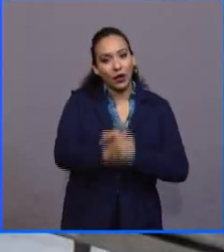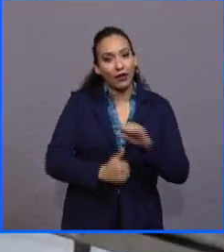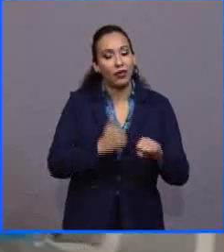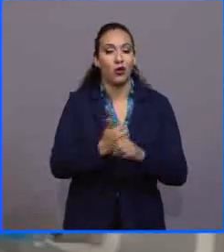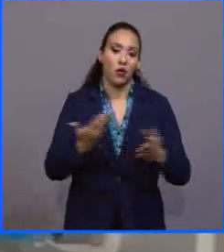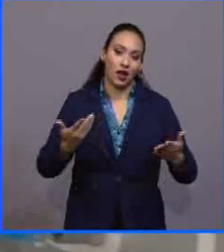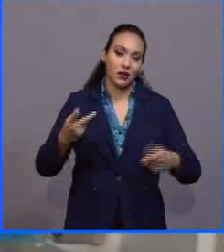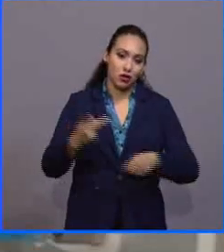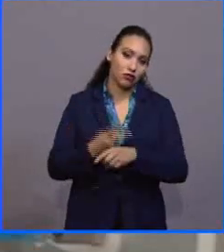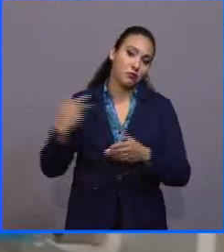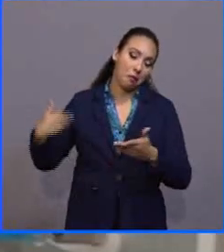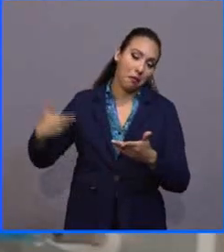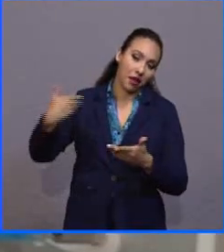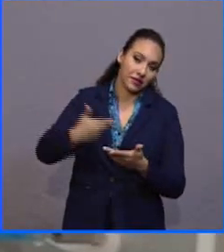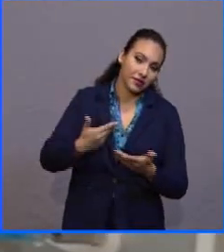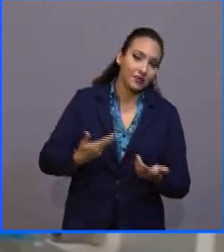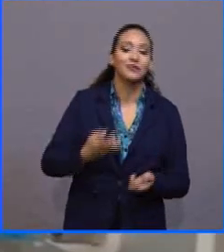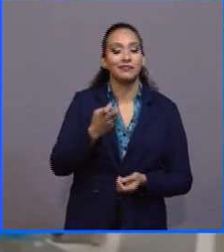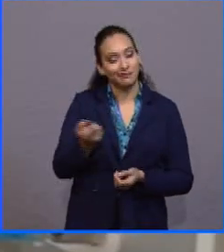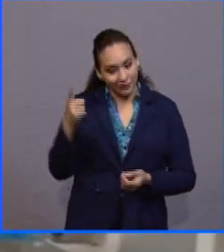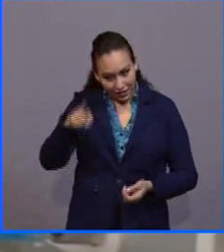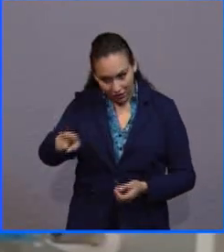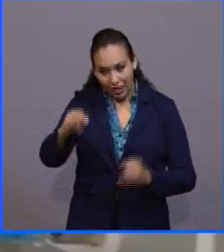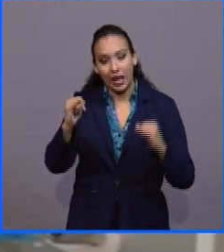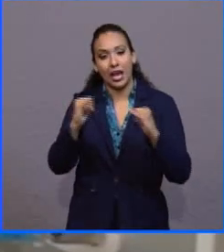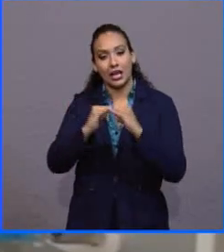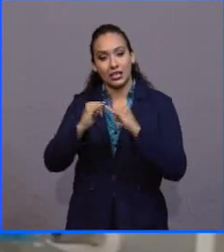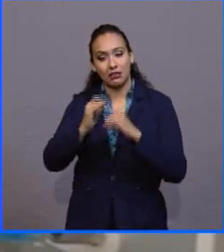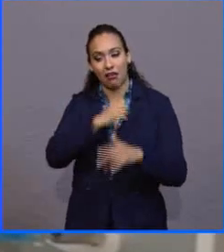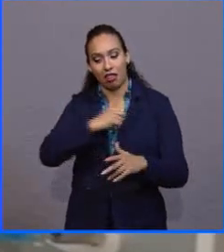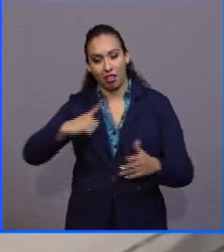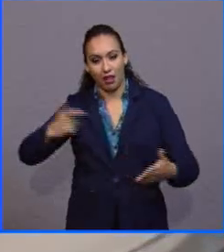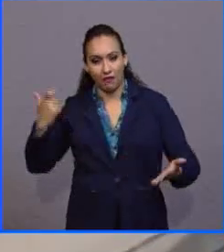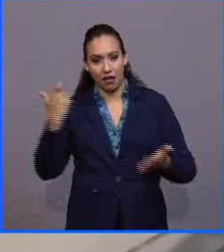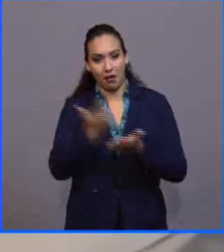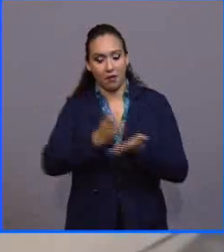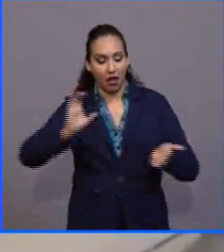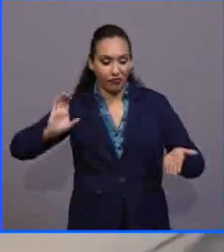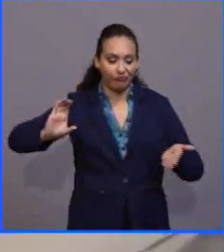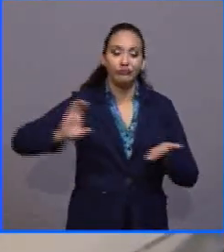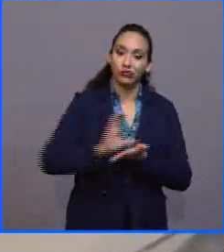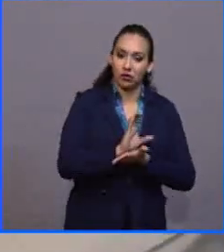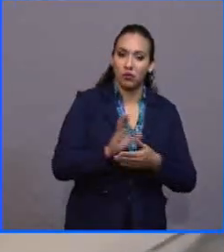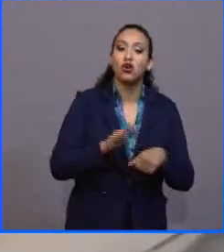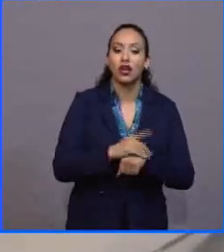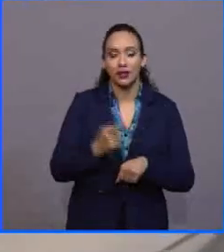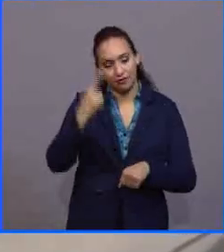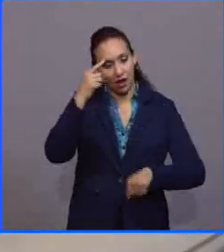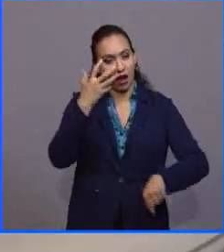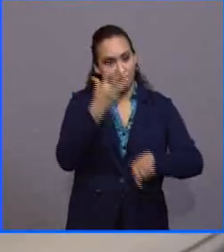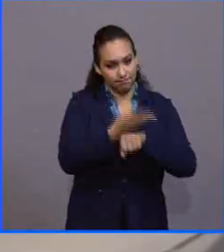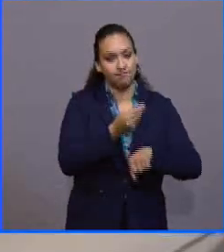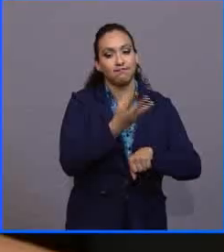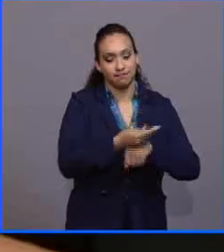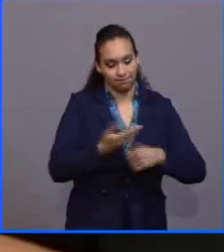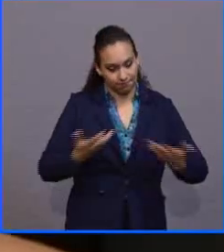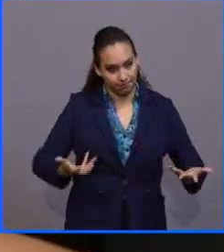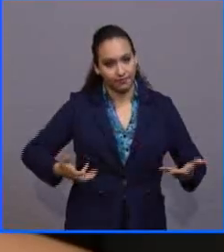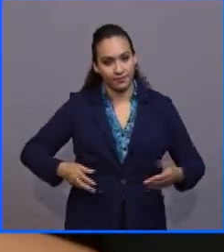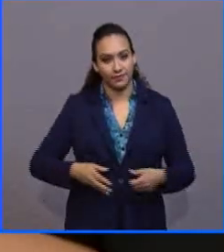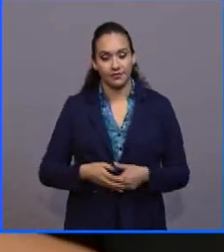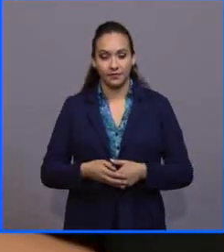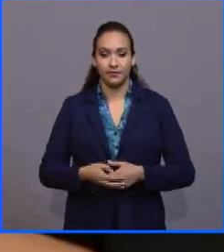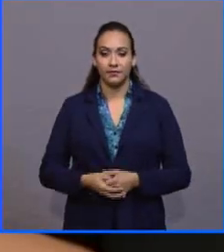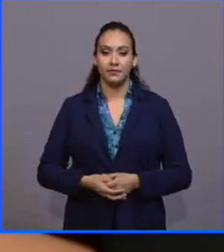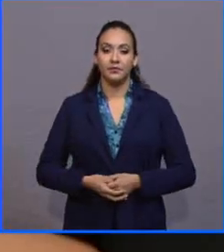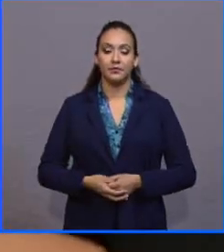se suscitó el hecho, se ordenó a la institución que le otorgara un monto económico como medida de, precisamente,